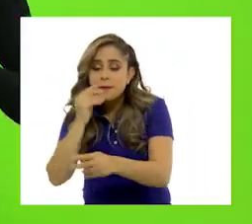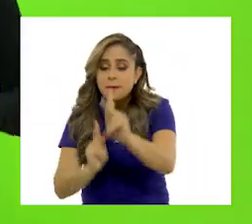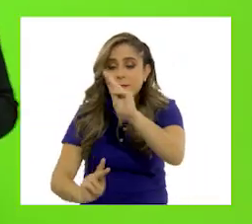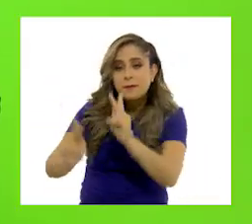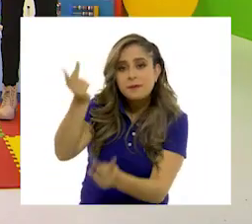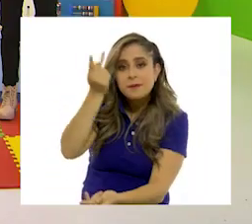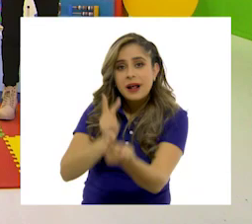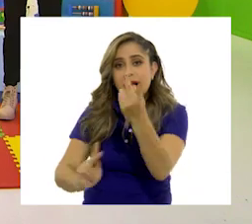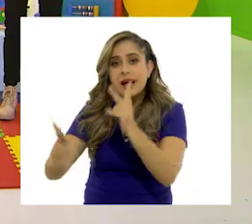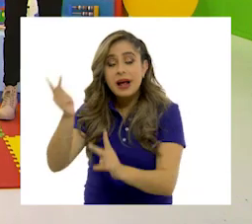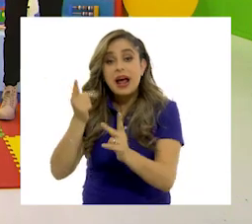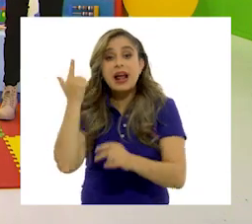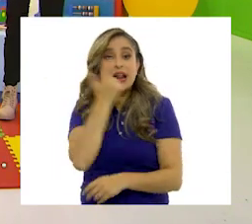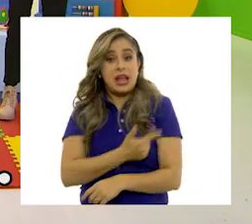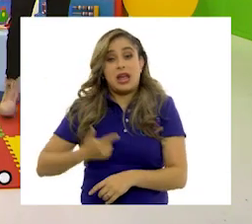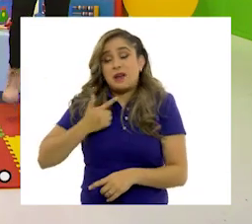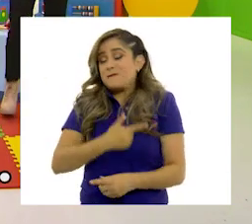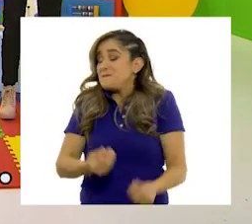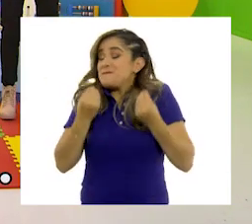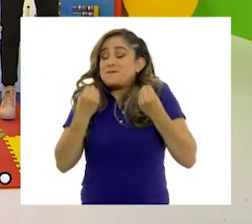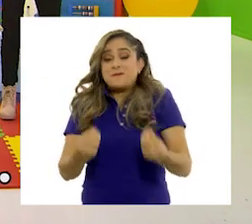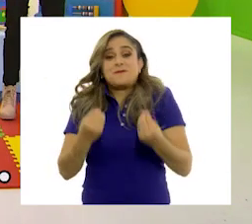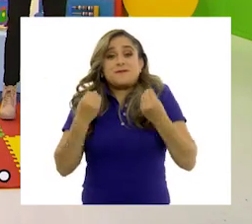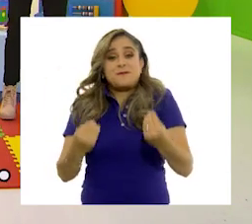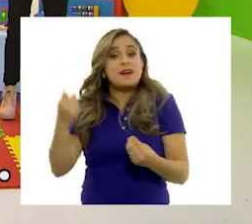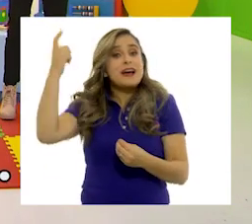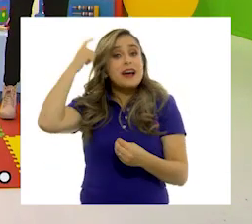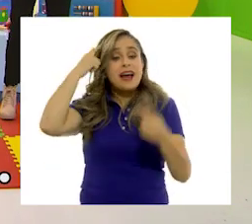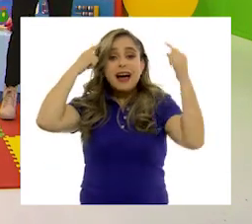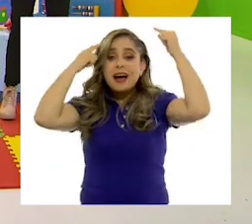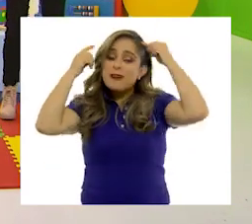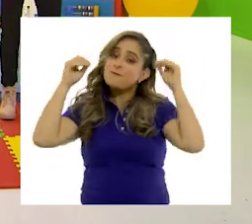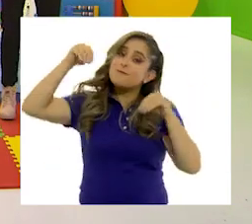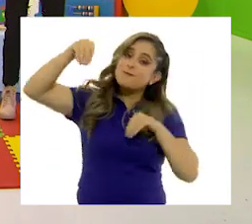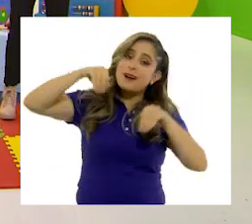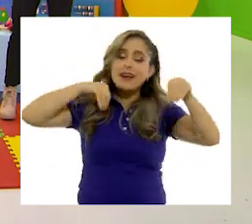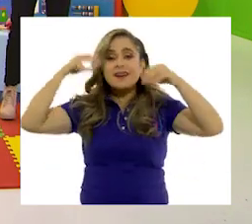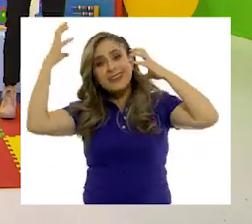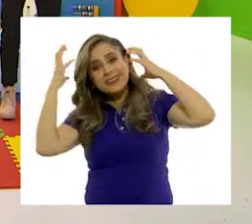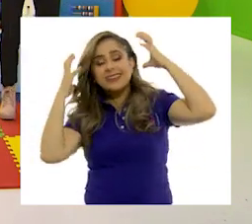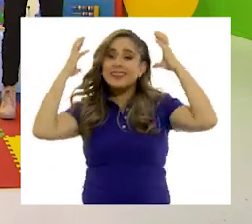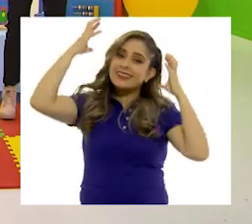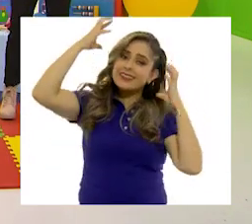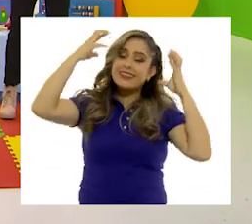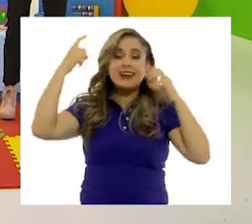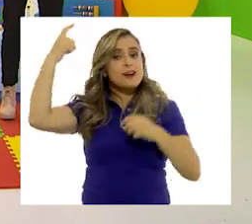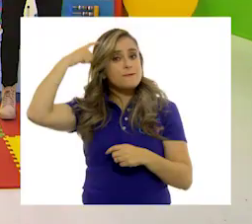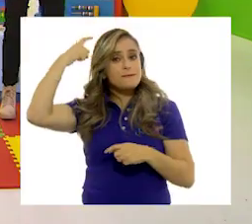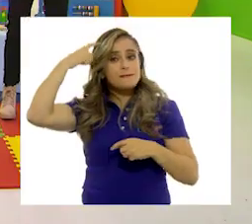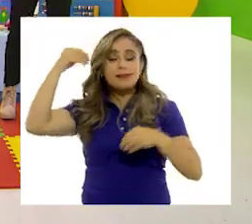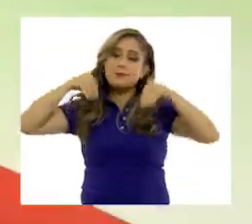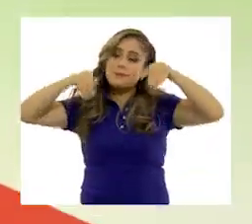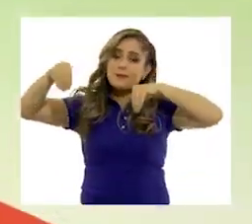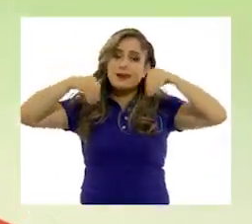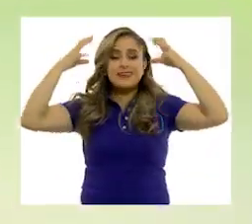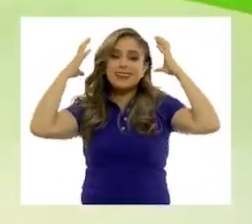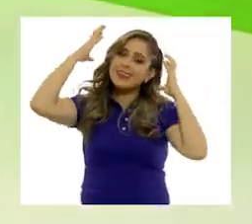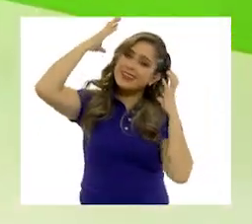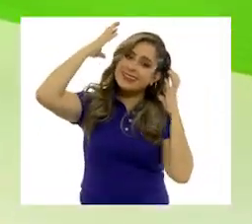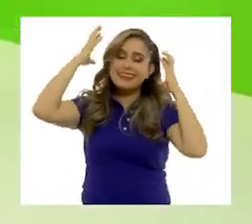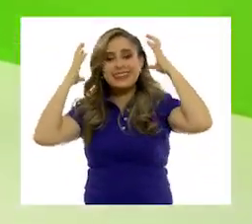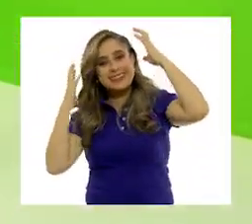maleza y le gusta tanto que mueve la cabeza. Así, así, así, la cabeza mueve